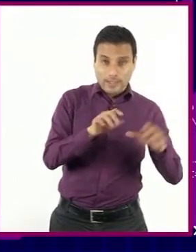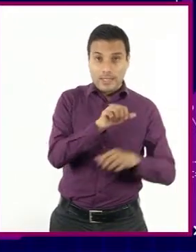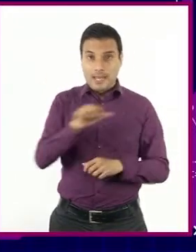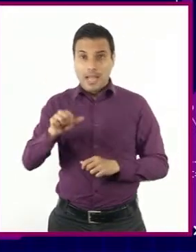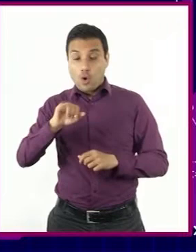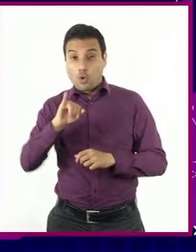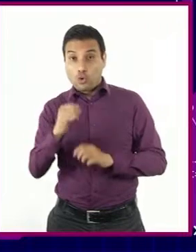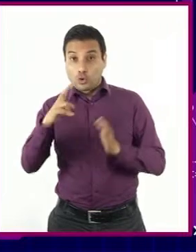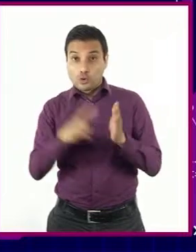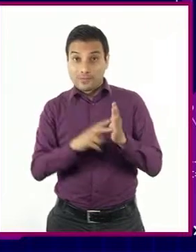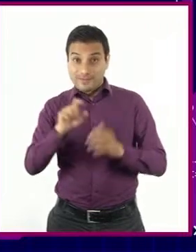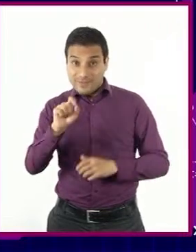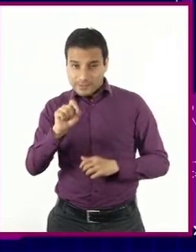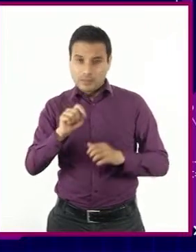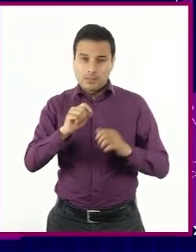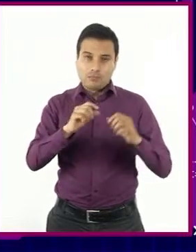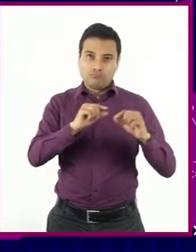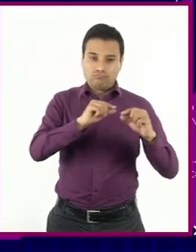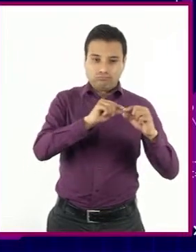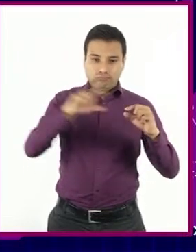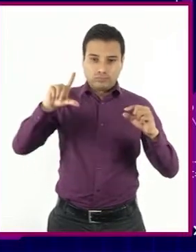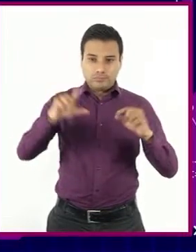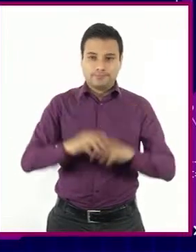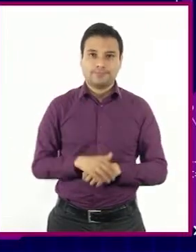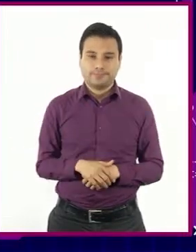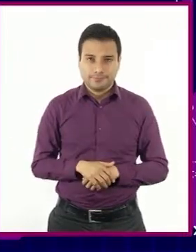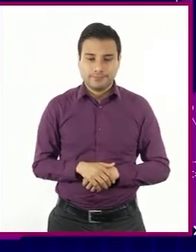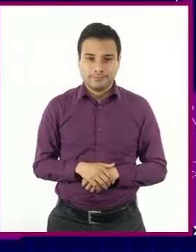del 2020. Ahora veamos una